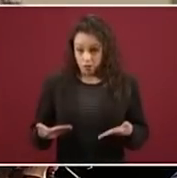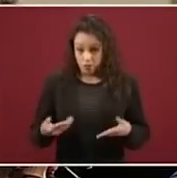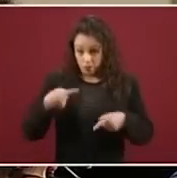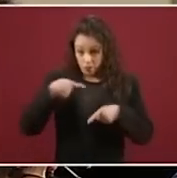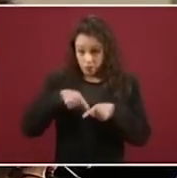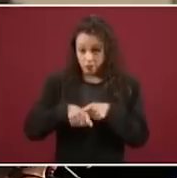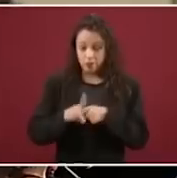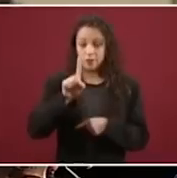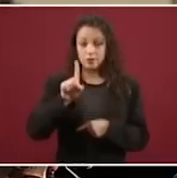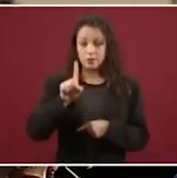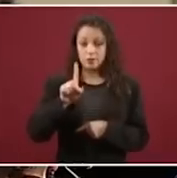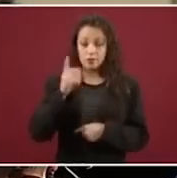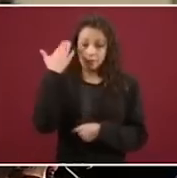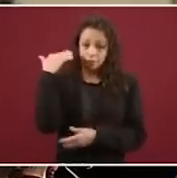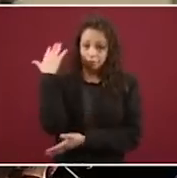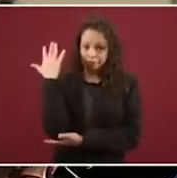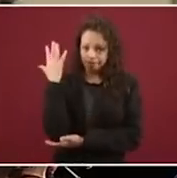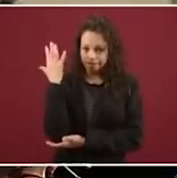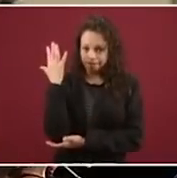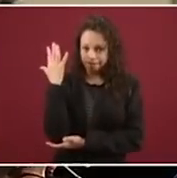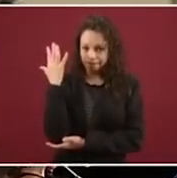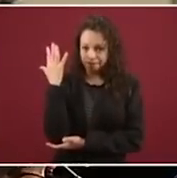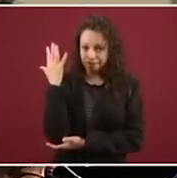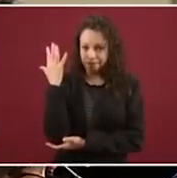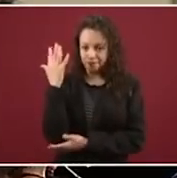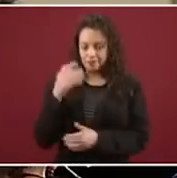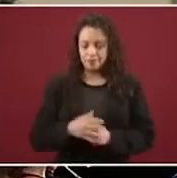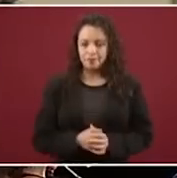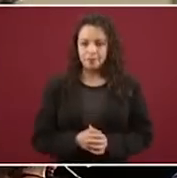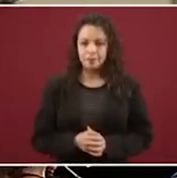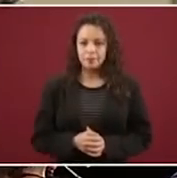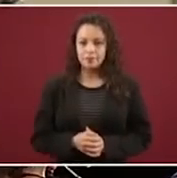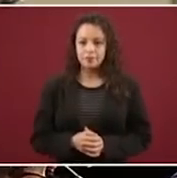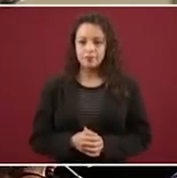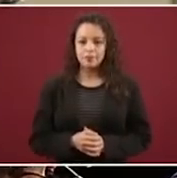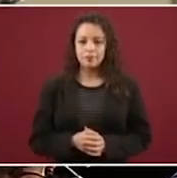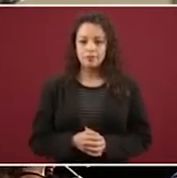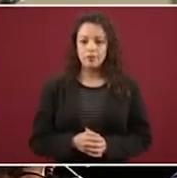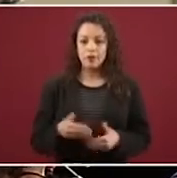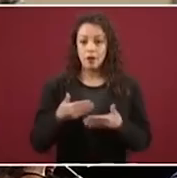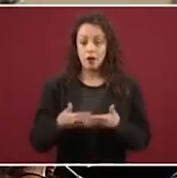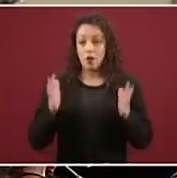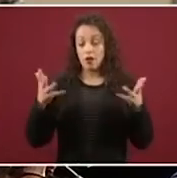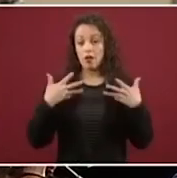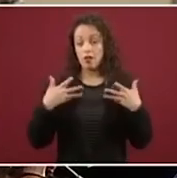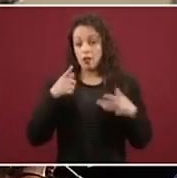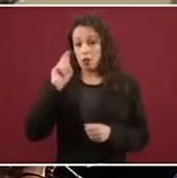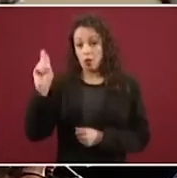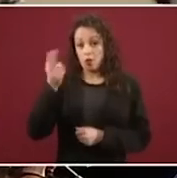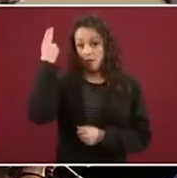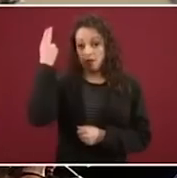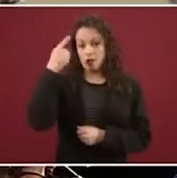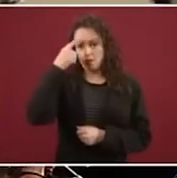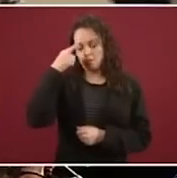desde el kindergarten, del kinder, el jardín de niños, y llega hasta la universidad para ser grande al